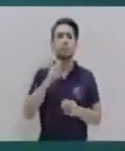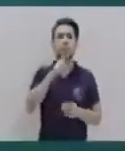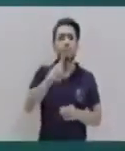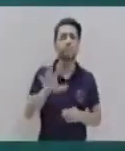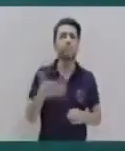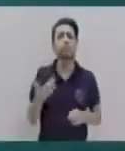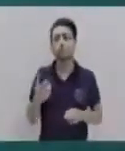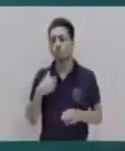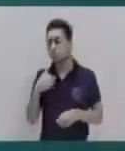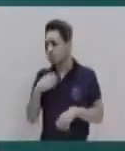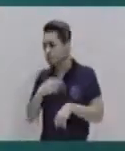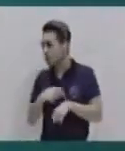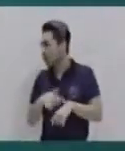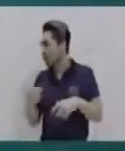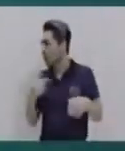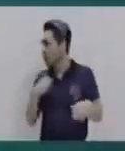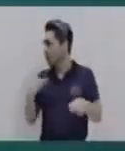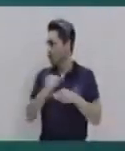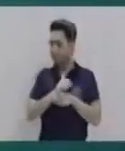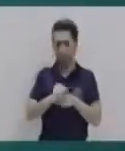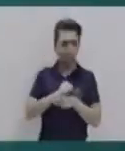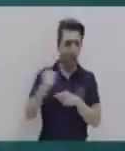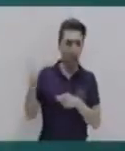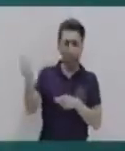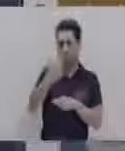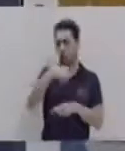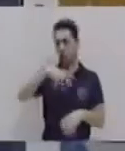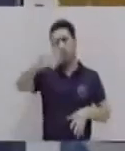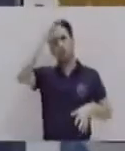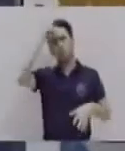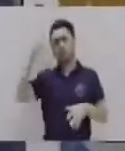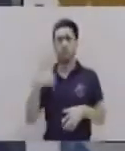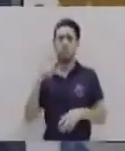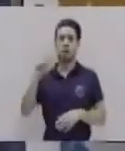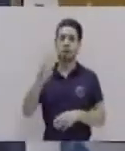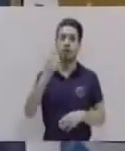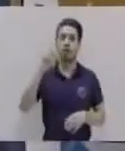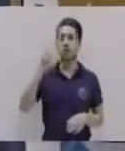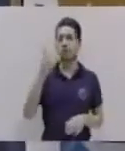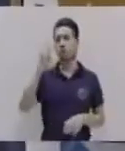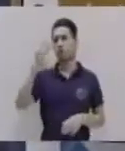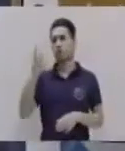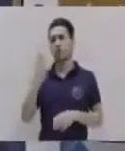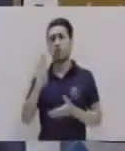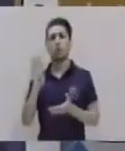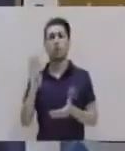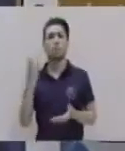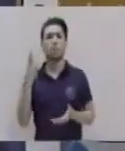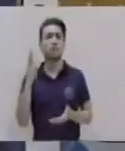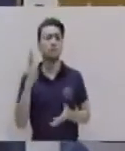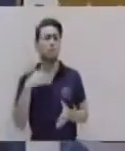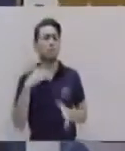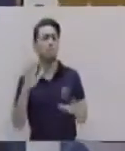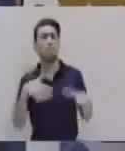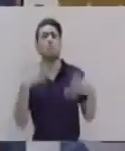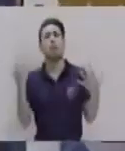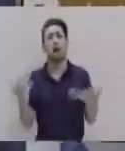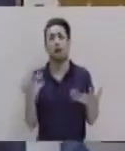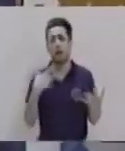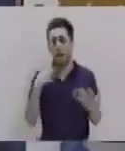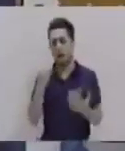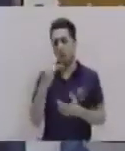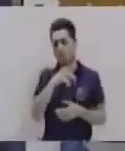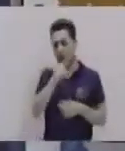vida voy a practicar todo lo que estoy aprendiendo en primero, segundo y tercero básico? ¿De qué me sirven los conjuntos numéricos? Pues